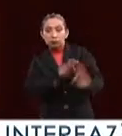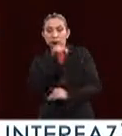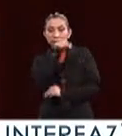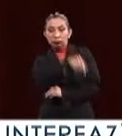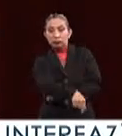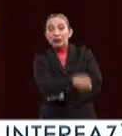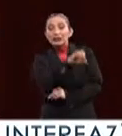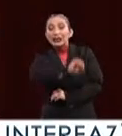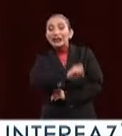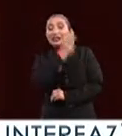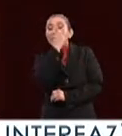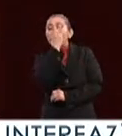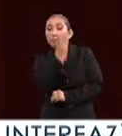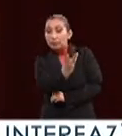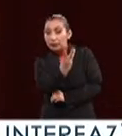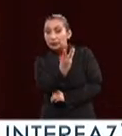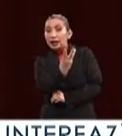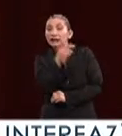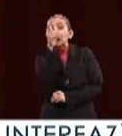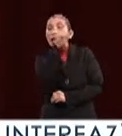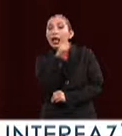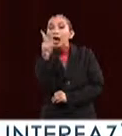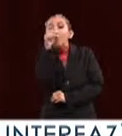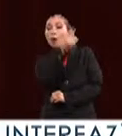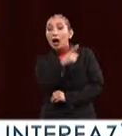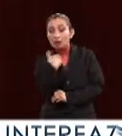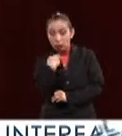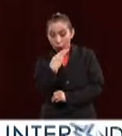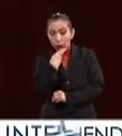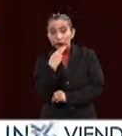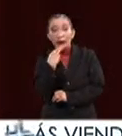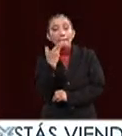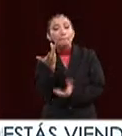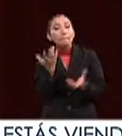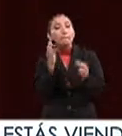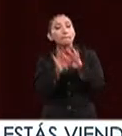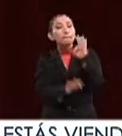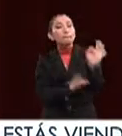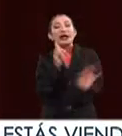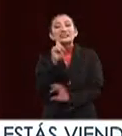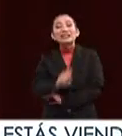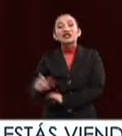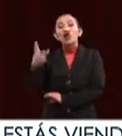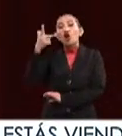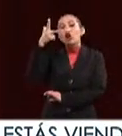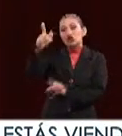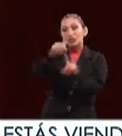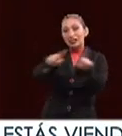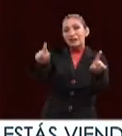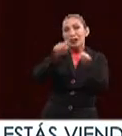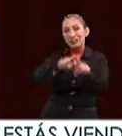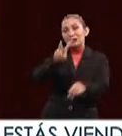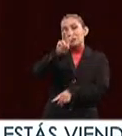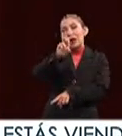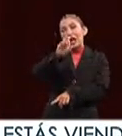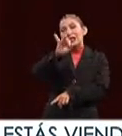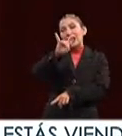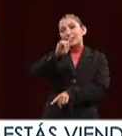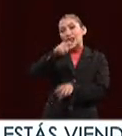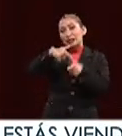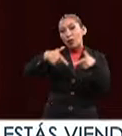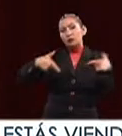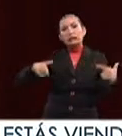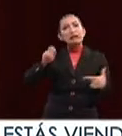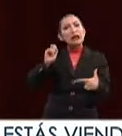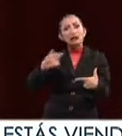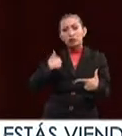atiende en 63 lenguas, atendemos en 108 variantes lingüísticas. Esto